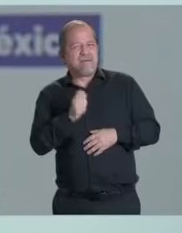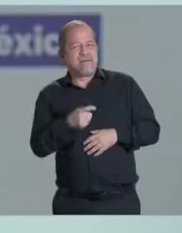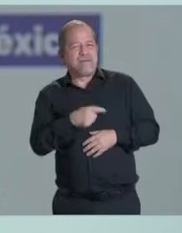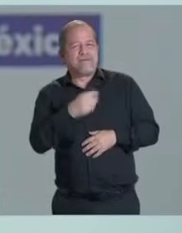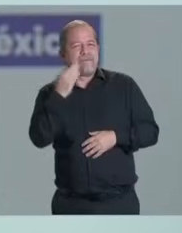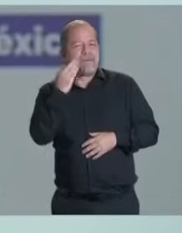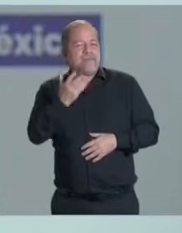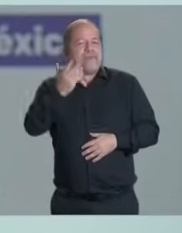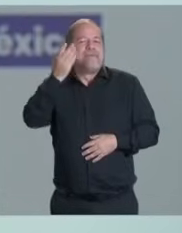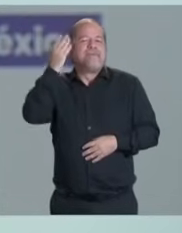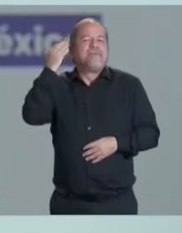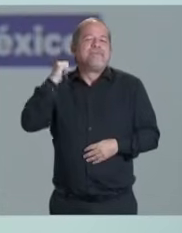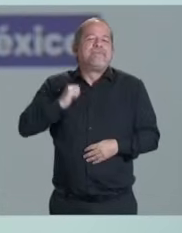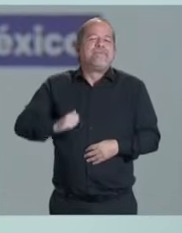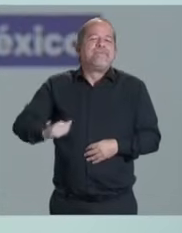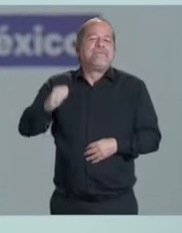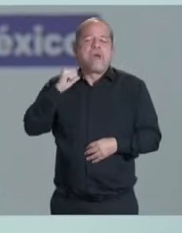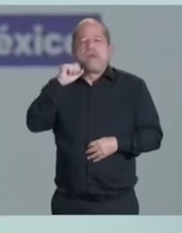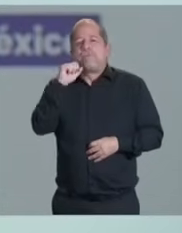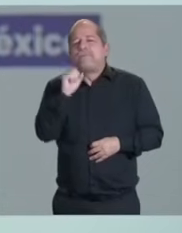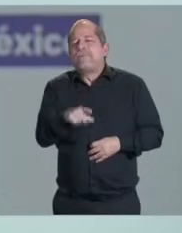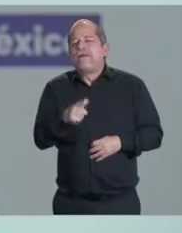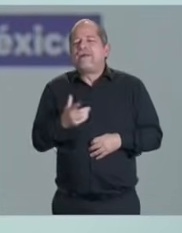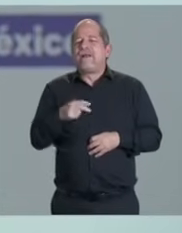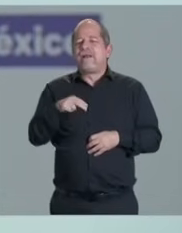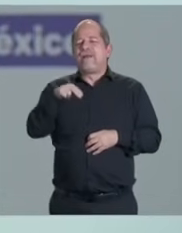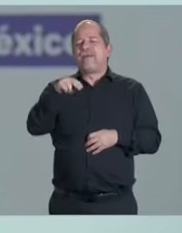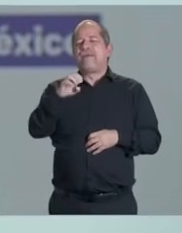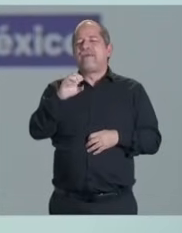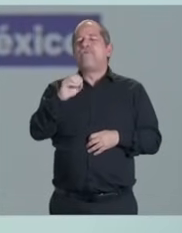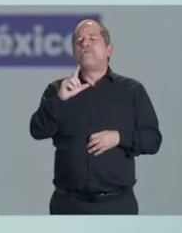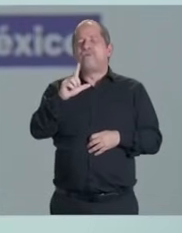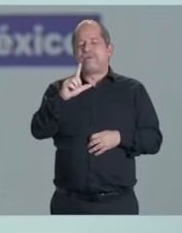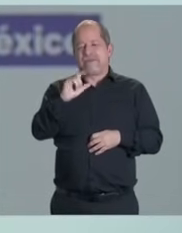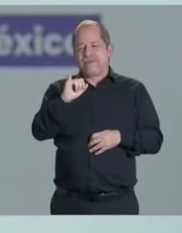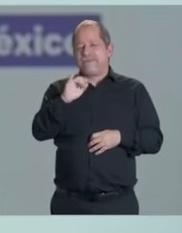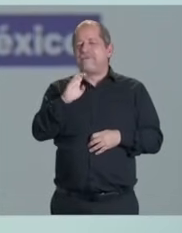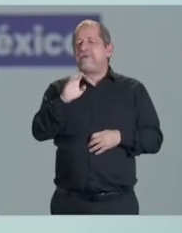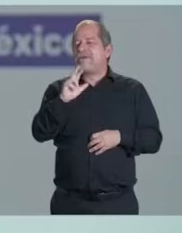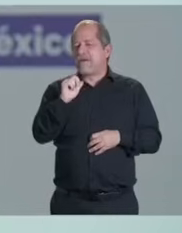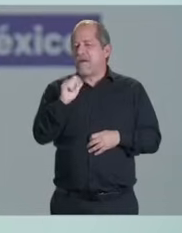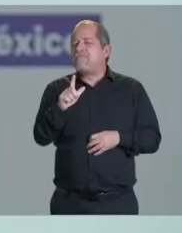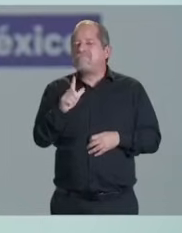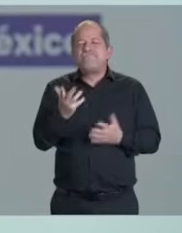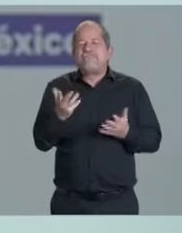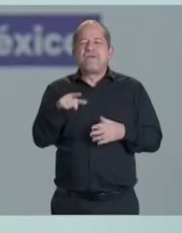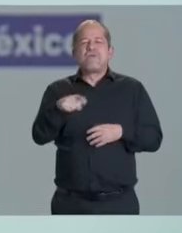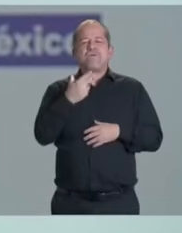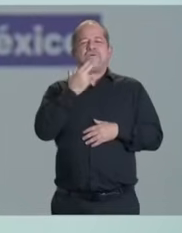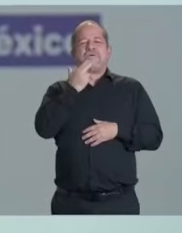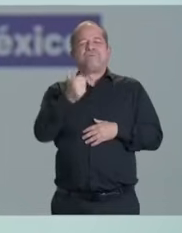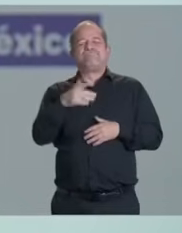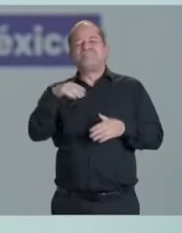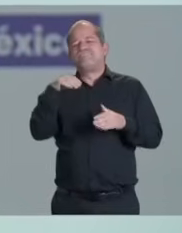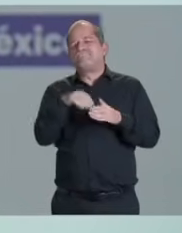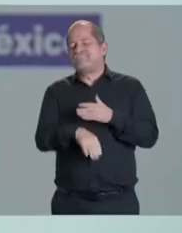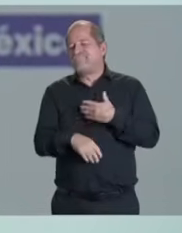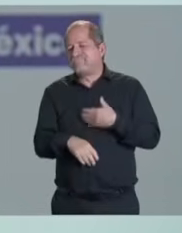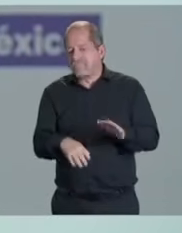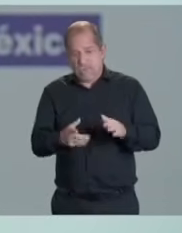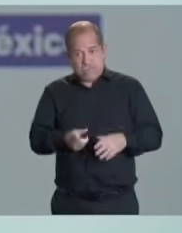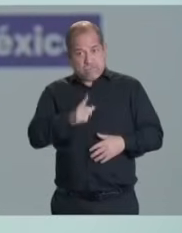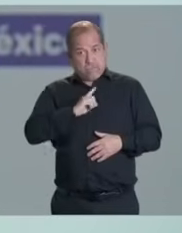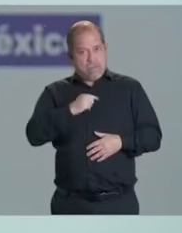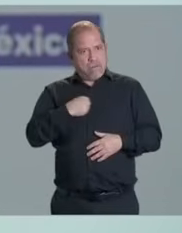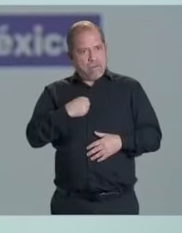pasado, del neoliberalismo que ya fracasó. Nosotros representamos la transformación y la transformación ha dado bienestar